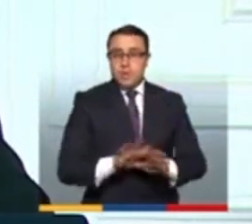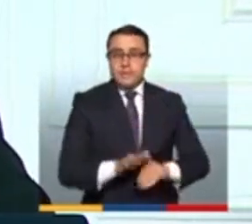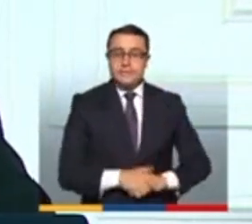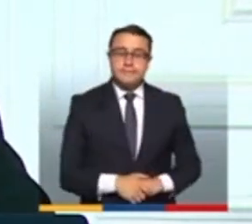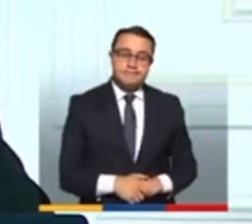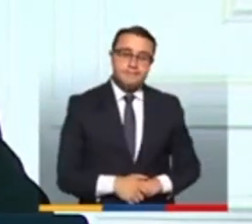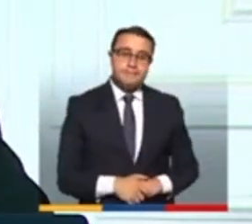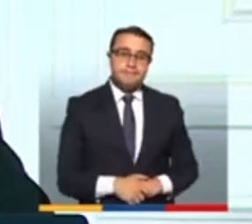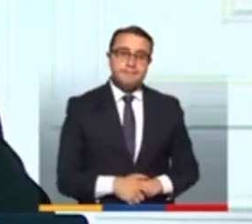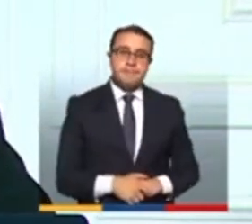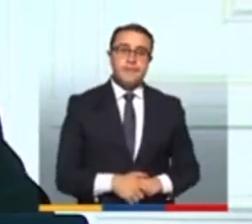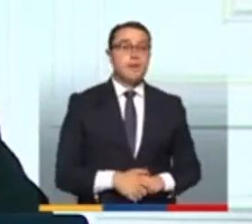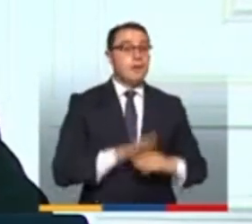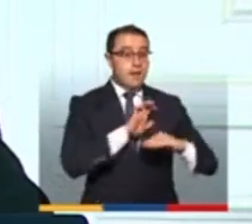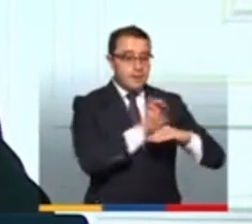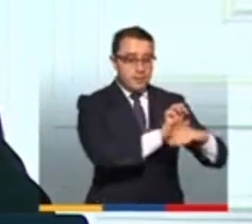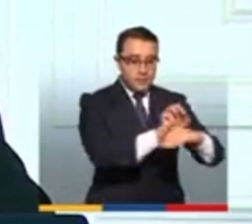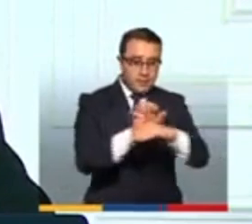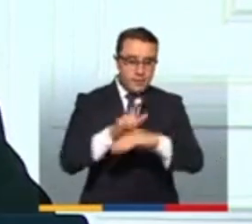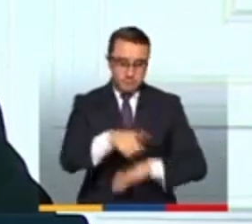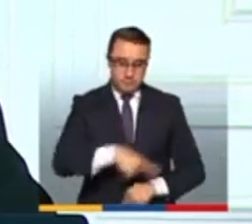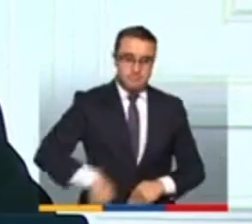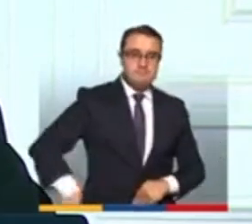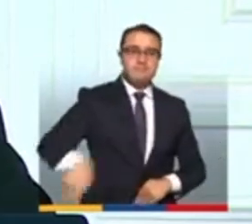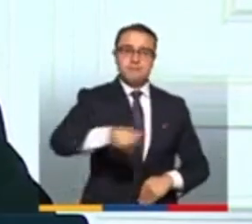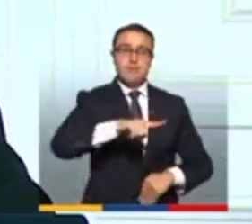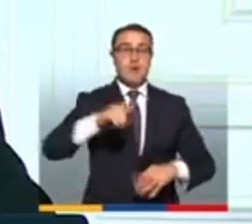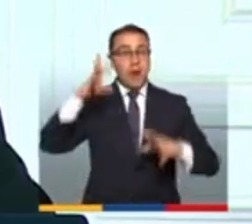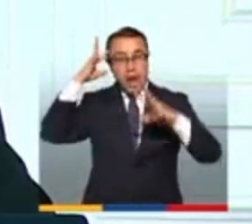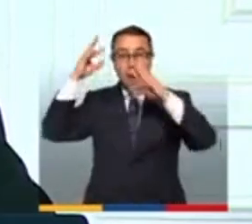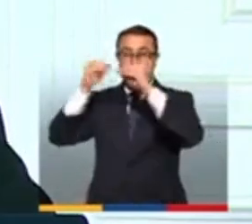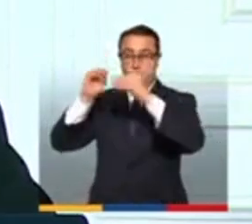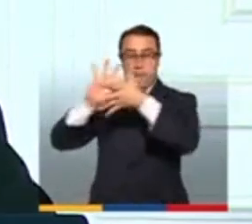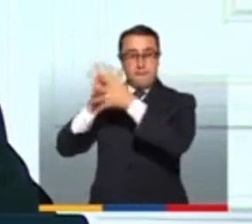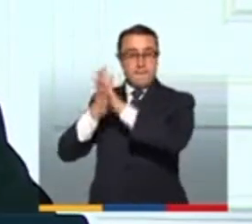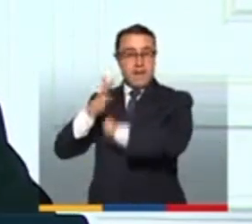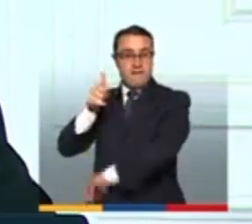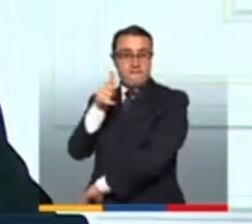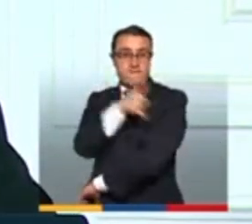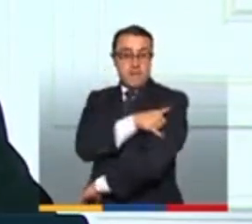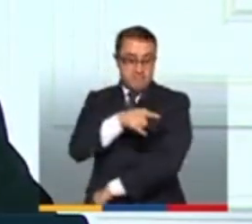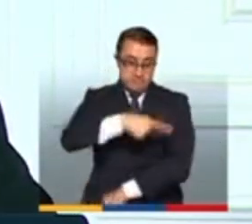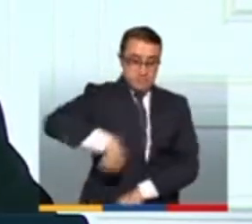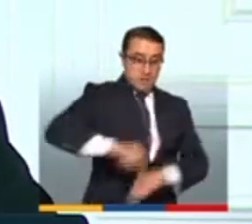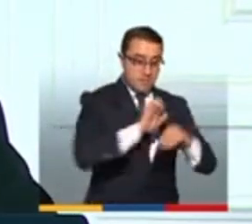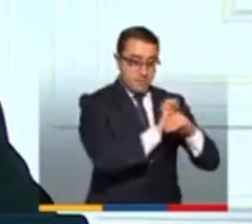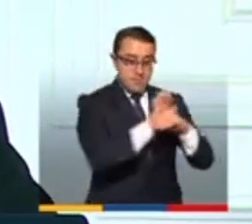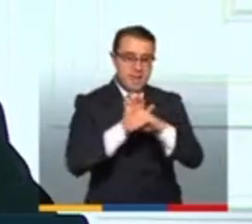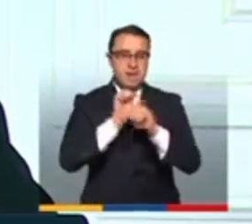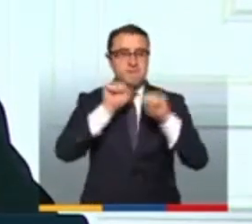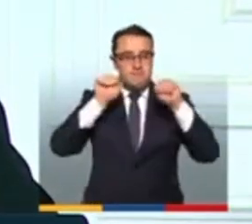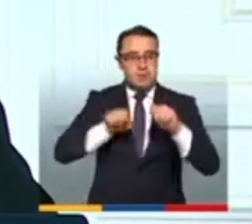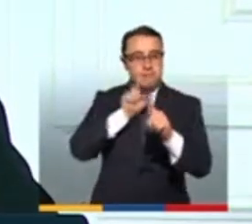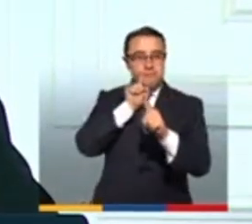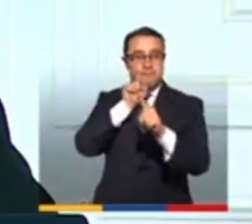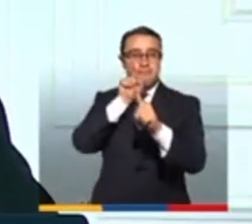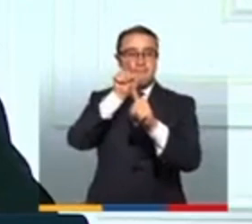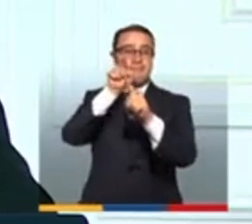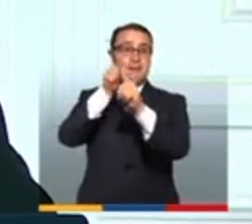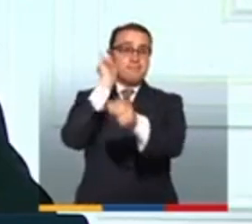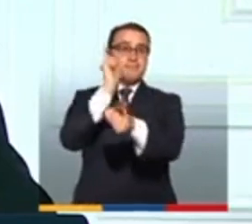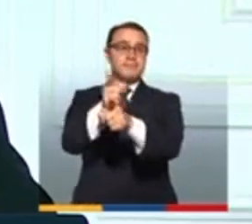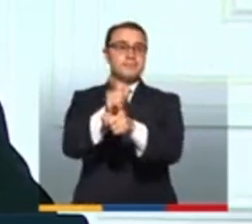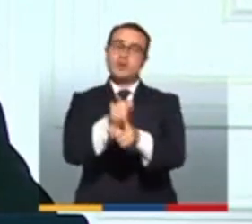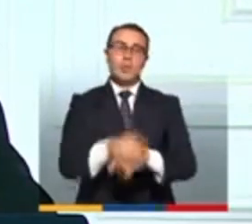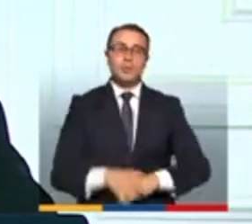la capacidad de volver realidad los acuerdos de paz con la FARC. Primero, porque están todas aquí en este